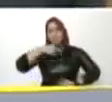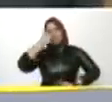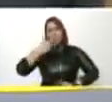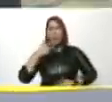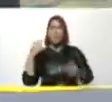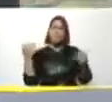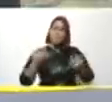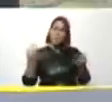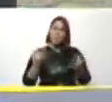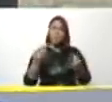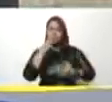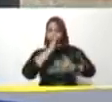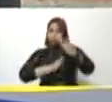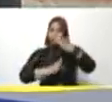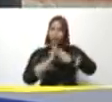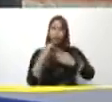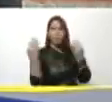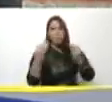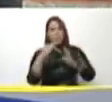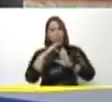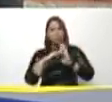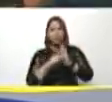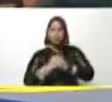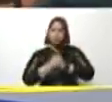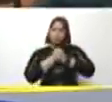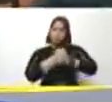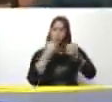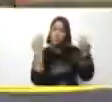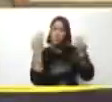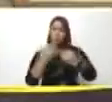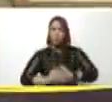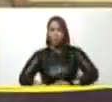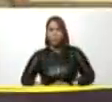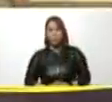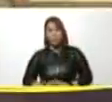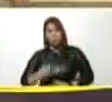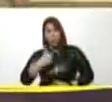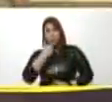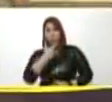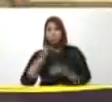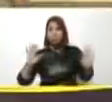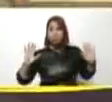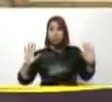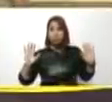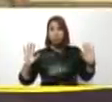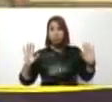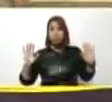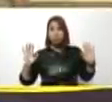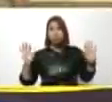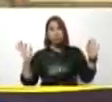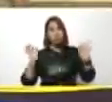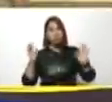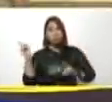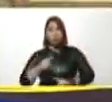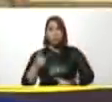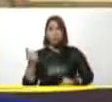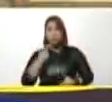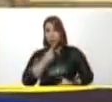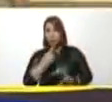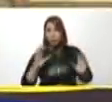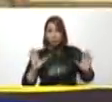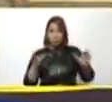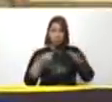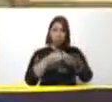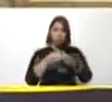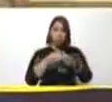misma humildad, las mismas convicciones, el mismo amor. Eso se lo dije, bueno, como se lo dije también en esta reunión